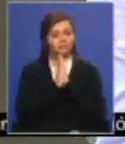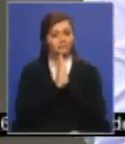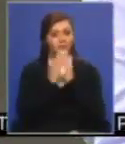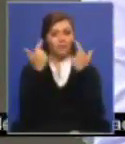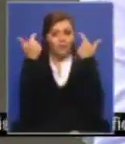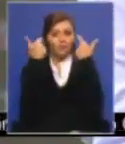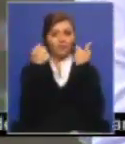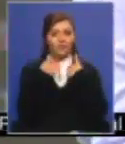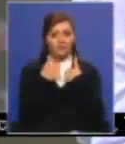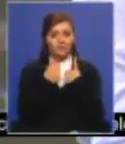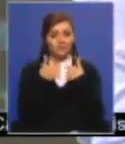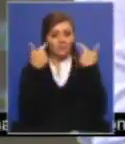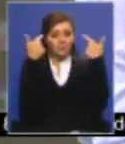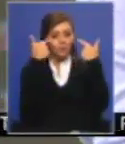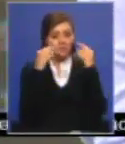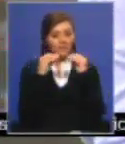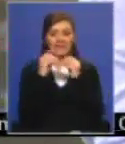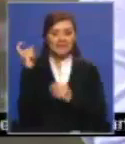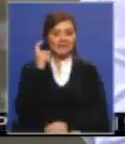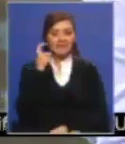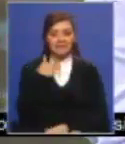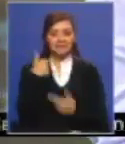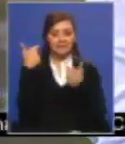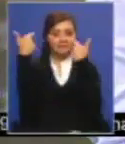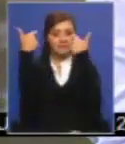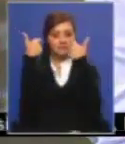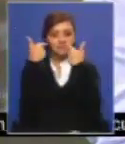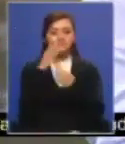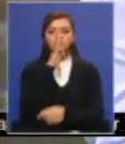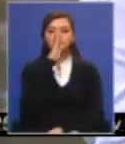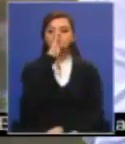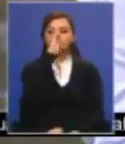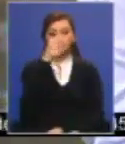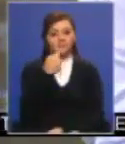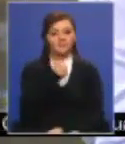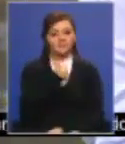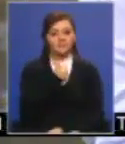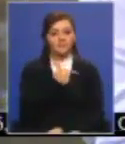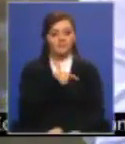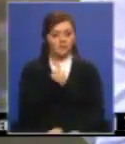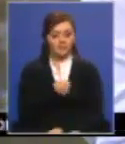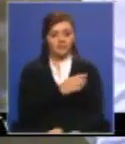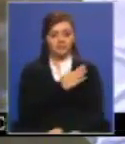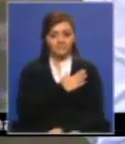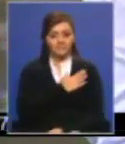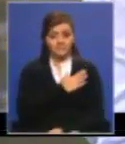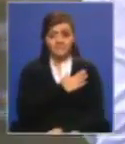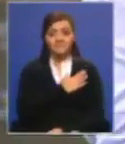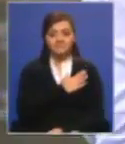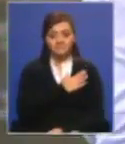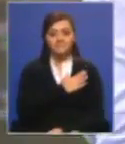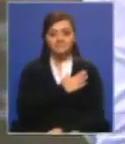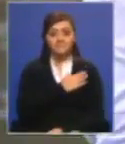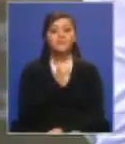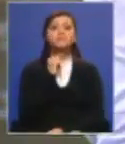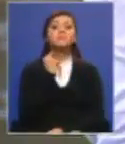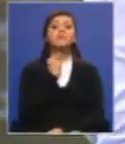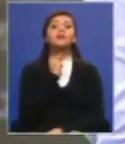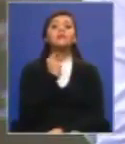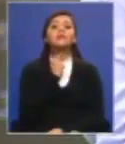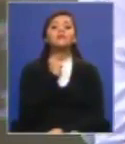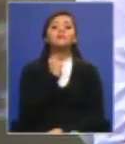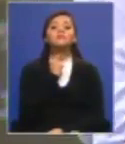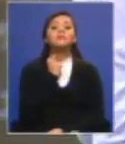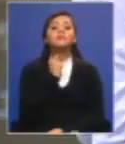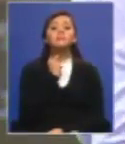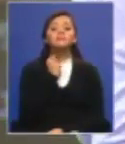cuide a mí, que lo necesito más que nunca, y te tendremos siempre presente. El padre Virgilio Novoa,